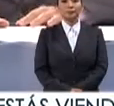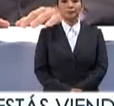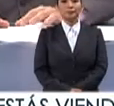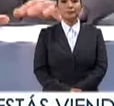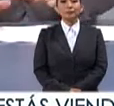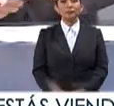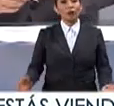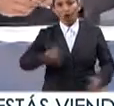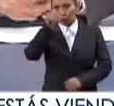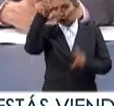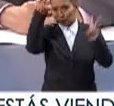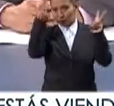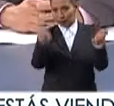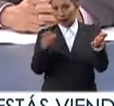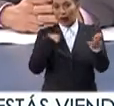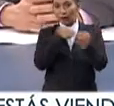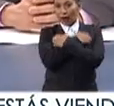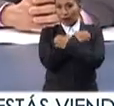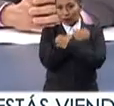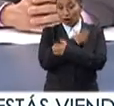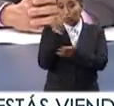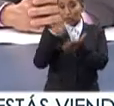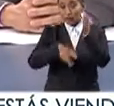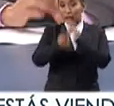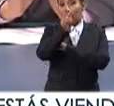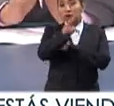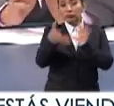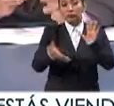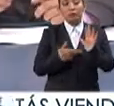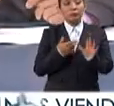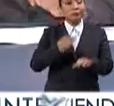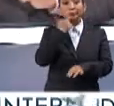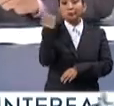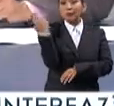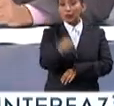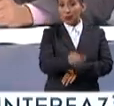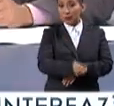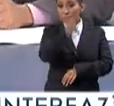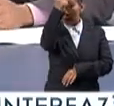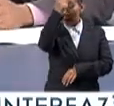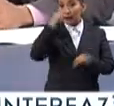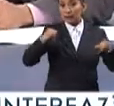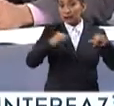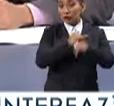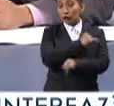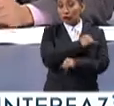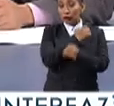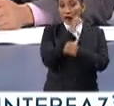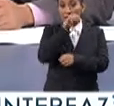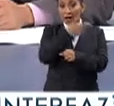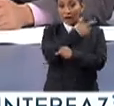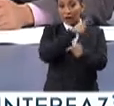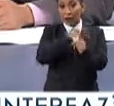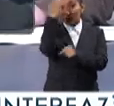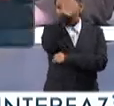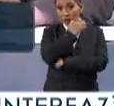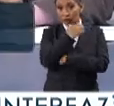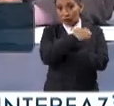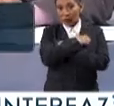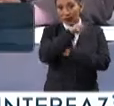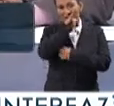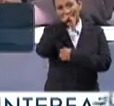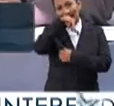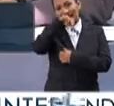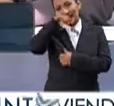en otros asuntos educativos en 2002 fue creado por decreto presidencial el instituto nacional para la evaluación de la educación